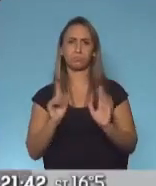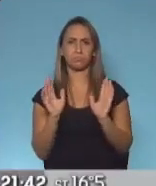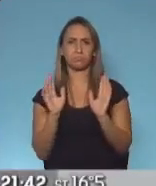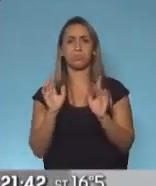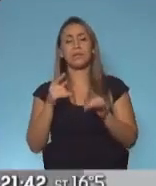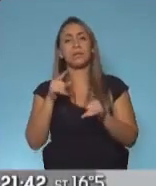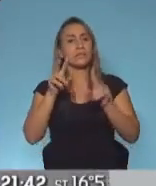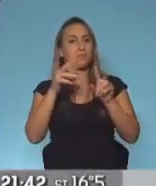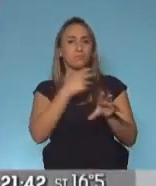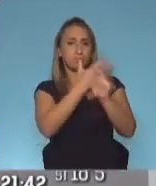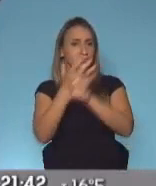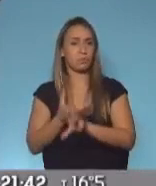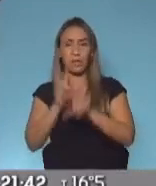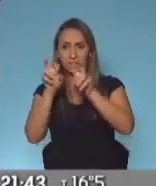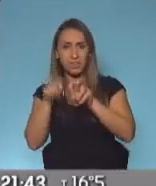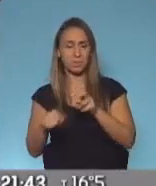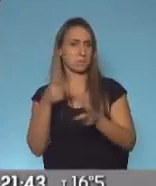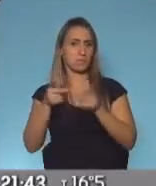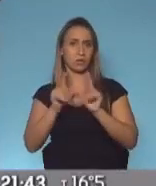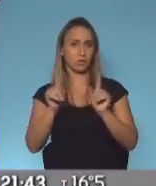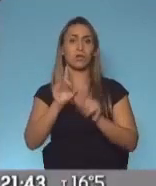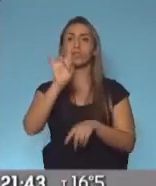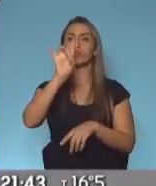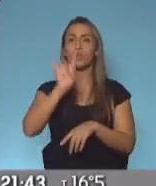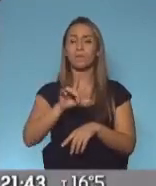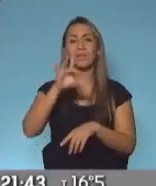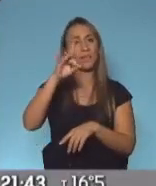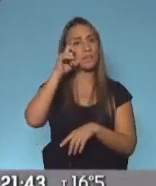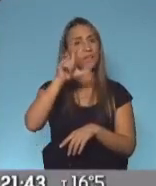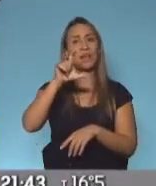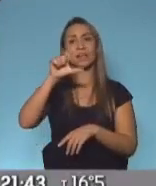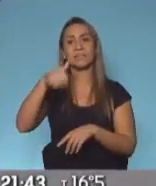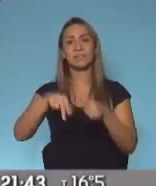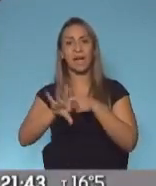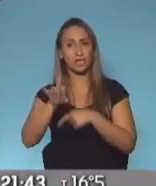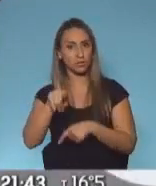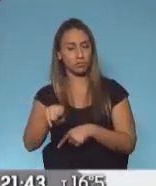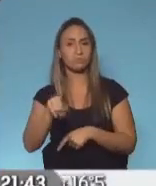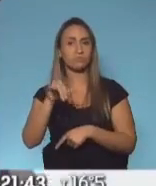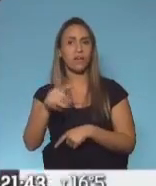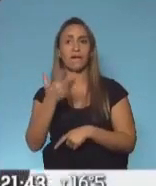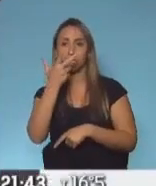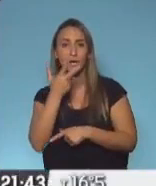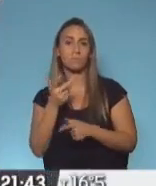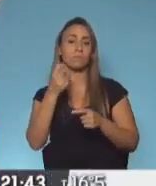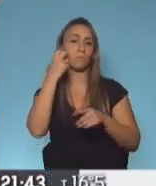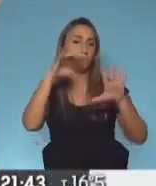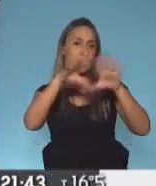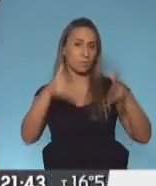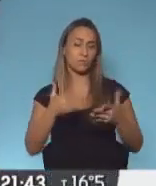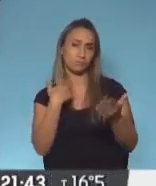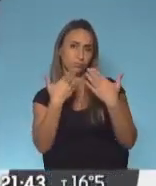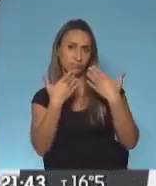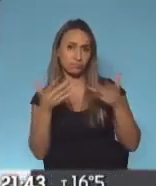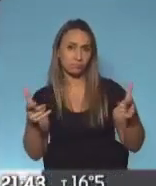de la videoconferencia. Sí lo planteó Nicolás del Caño como un tema, digamos, que le gustaría discutir en el Parlamento, pero la